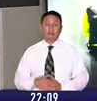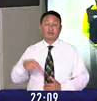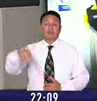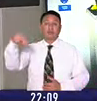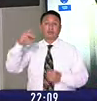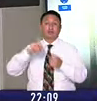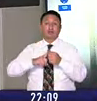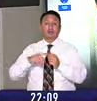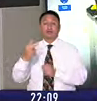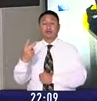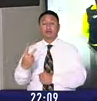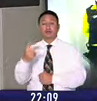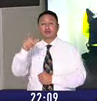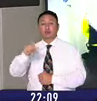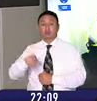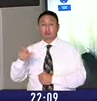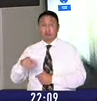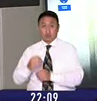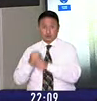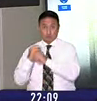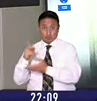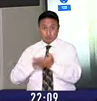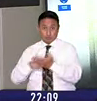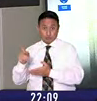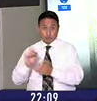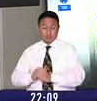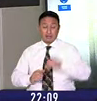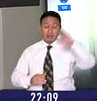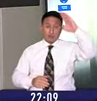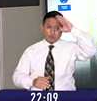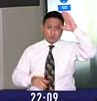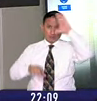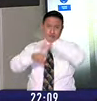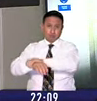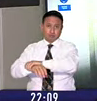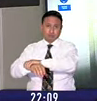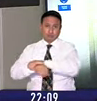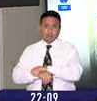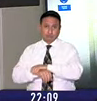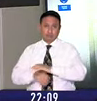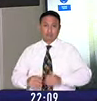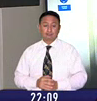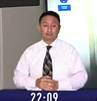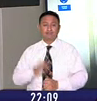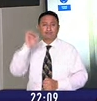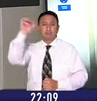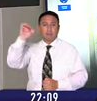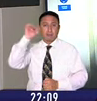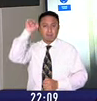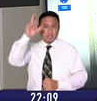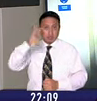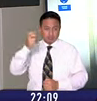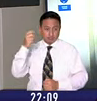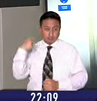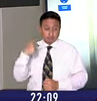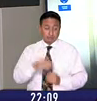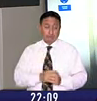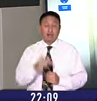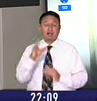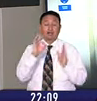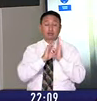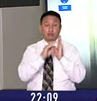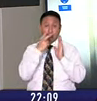norte de Quito, dos presuntos vacunadores fueron capturados por agentes de la Policía Nacional. El video en el que exigen dinero se viralizó en las